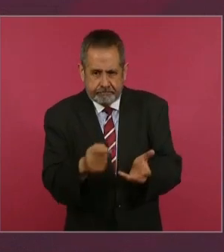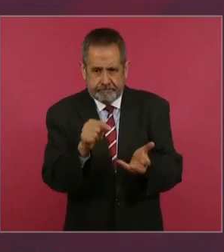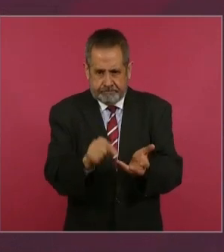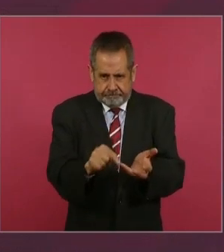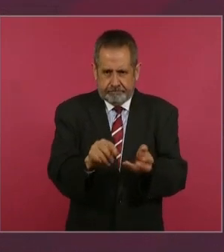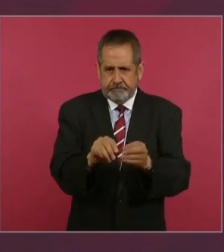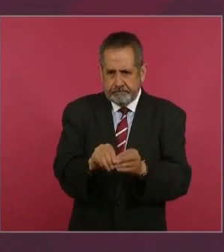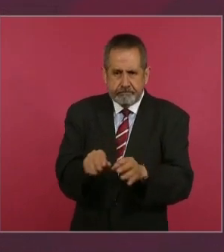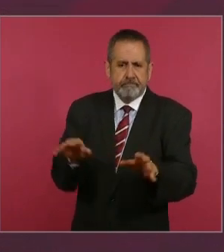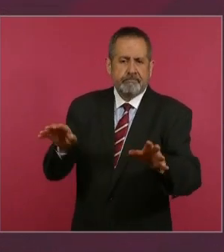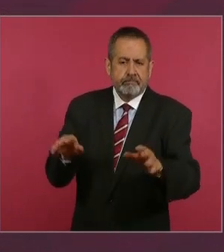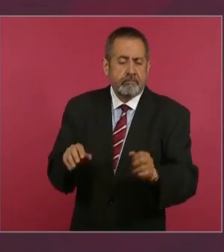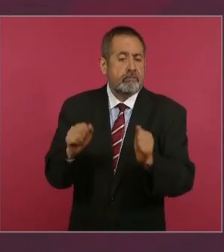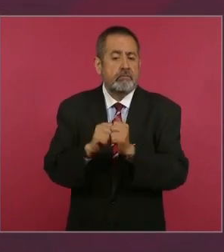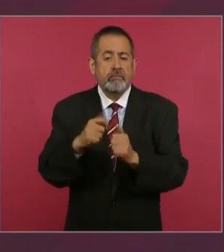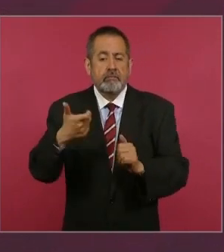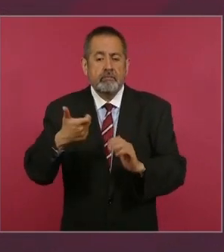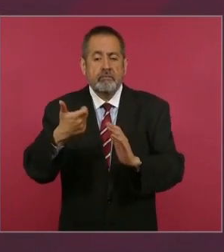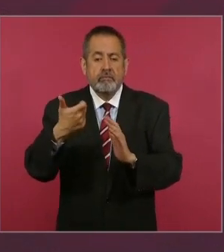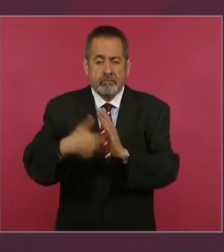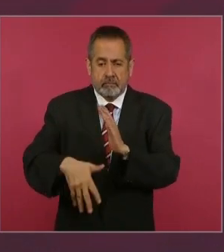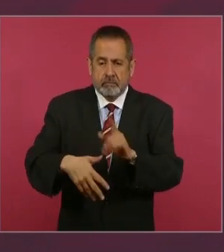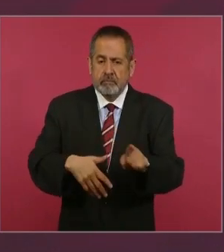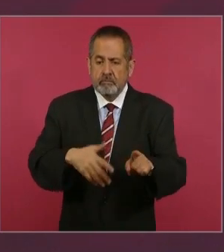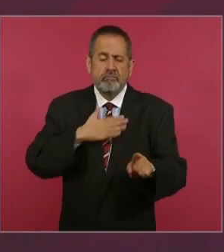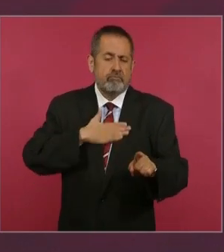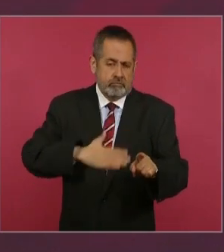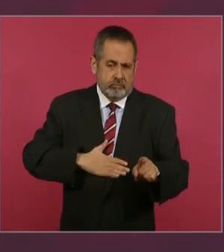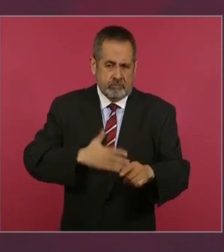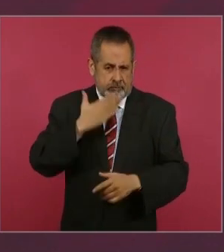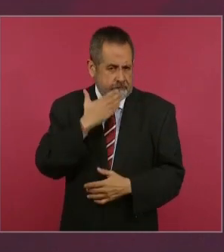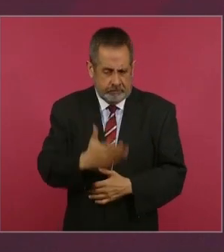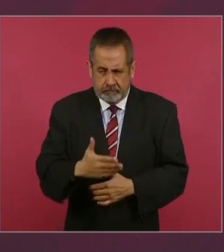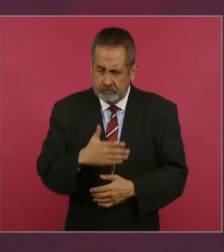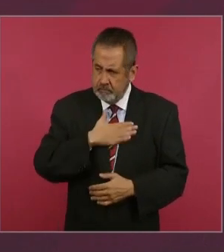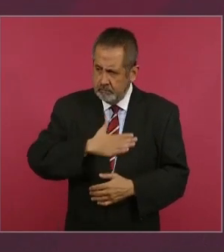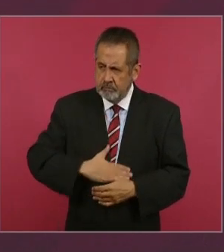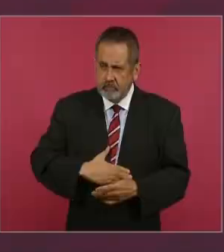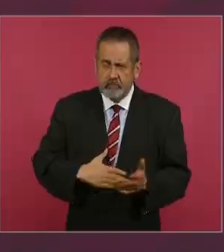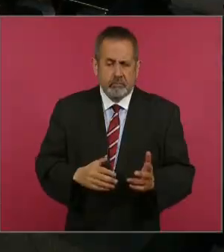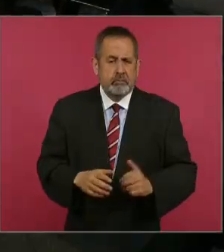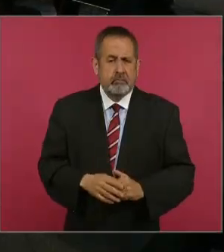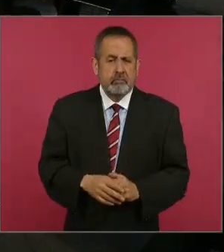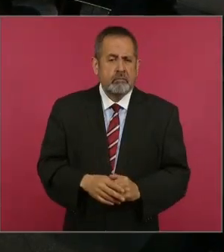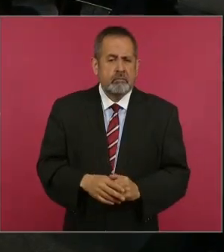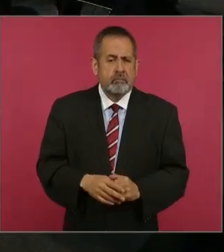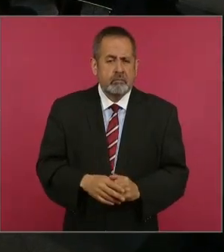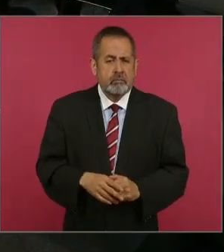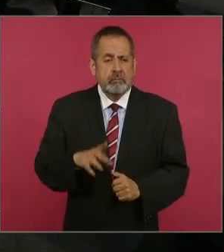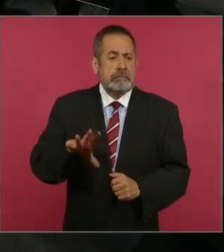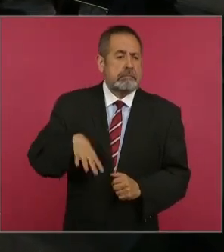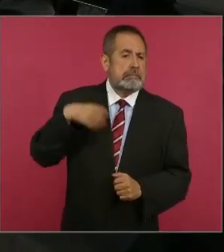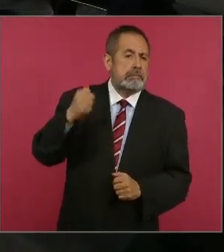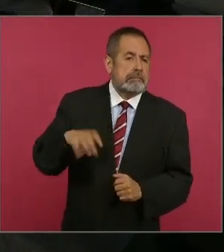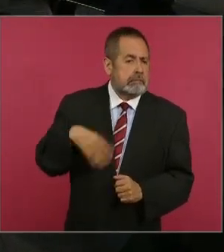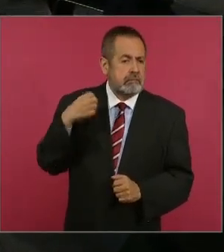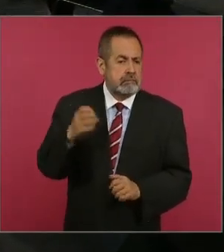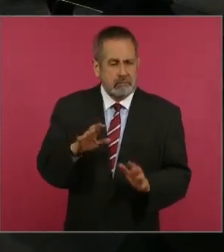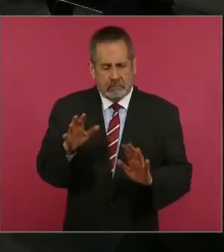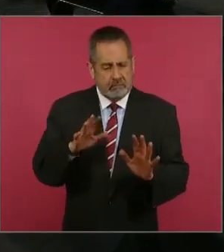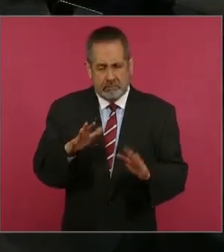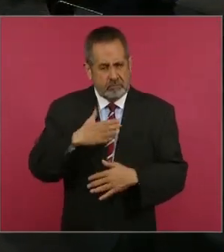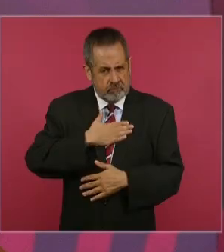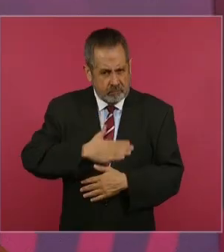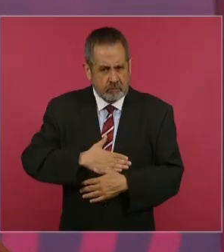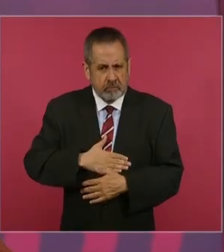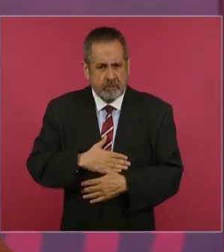materiales con precios justos que no hay abusos